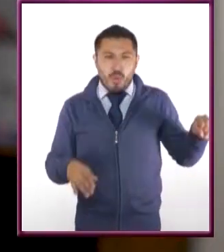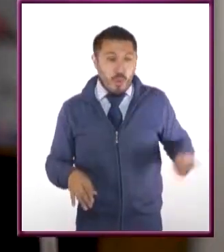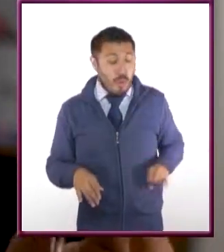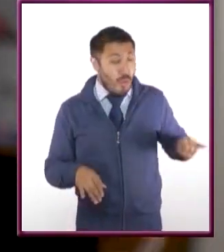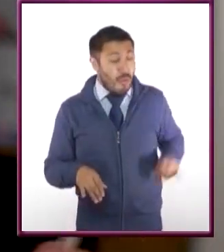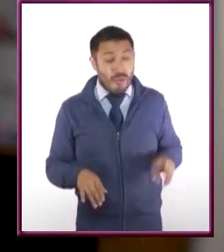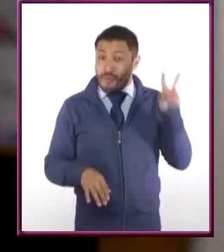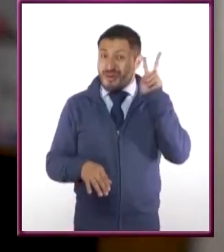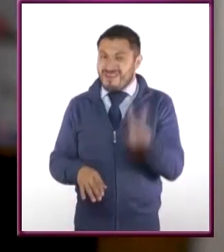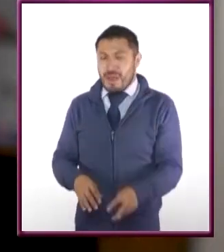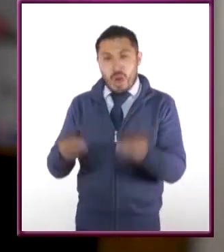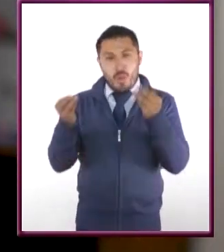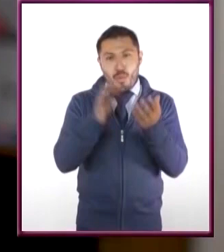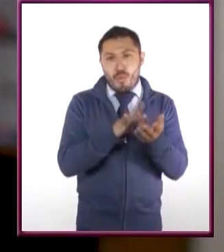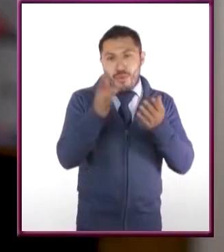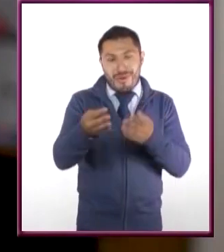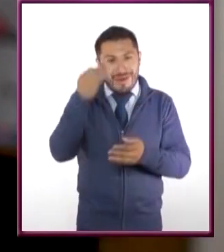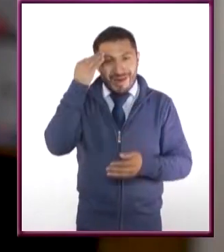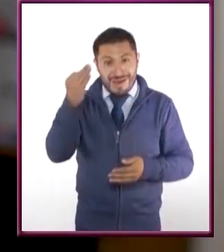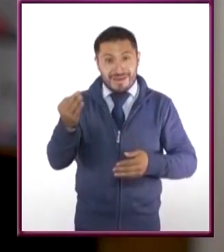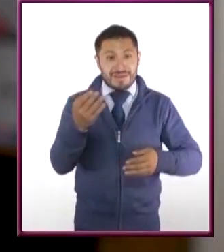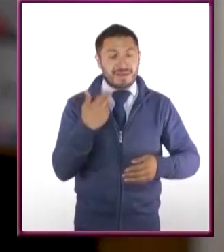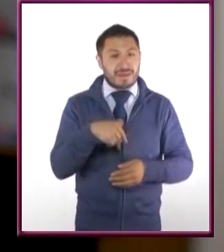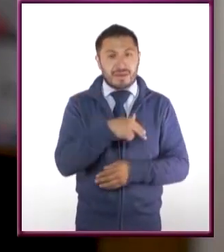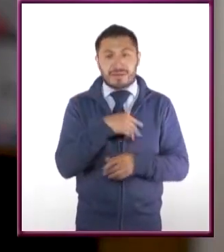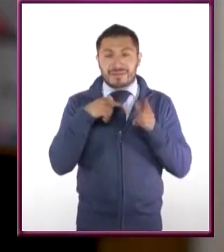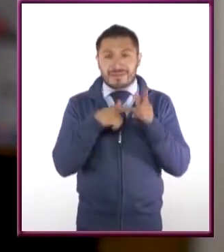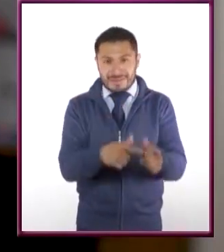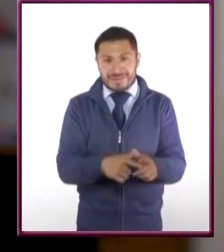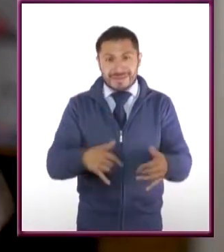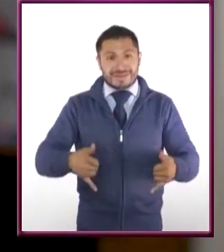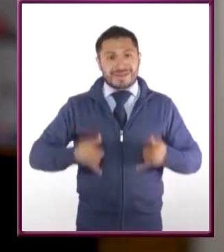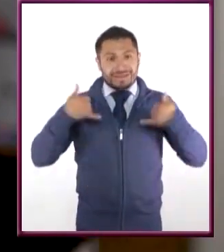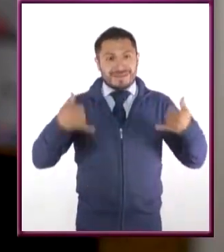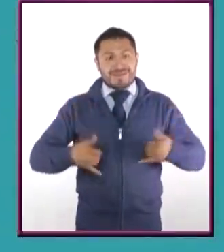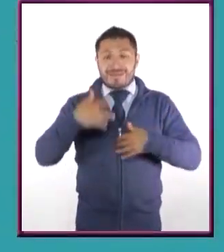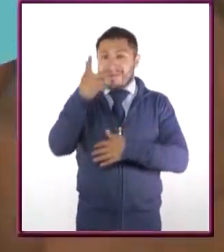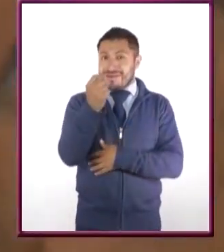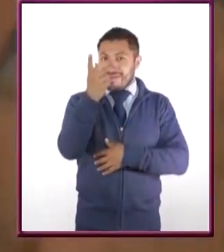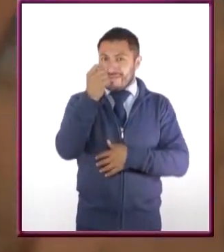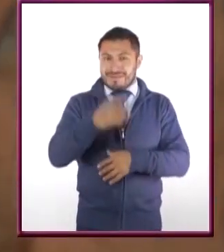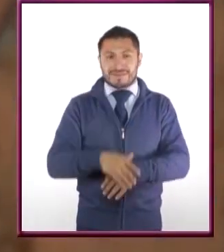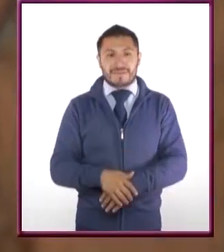que nos platicas. Muchas gracias por tu tiempo y nosotros continuamos en Jóvenes en TV.